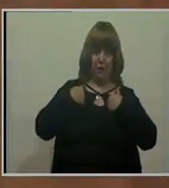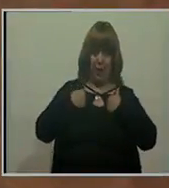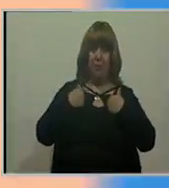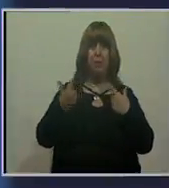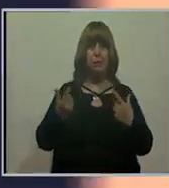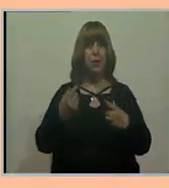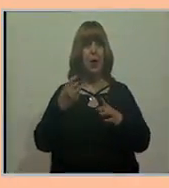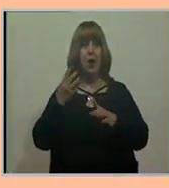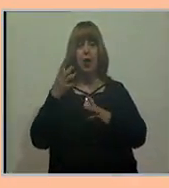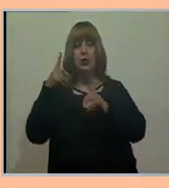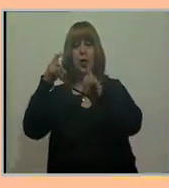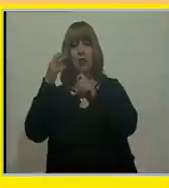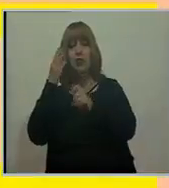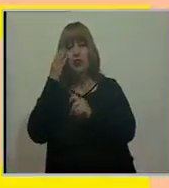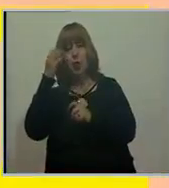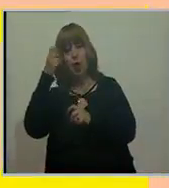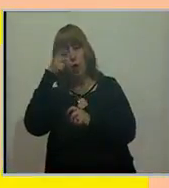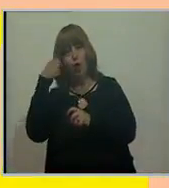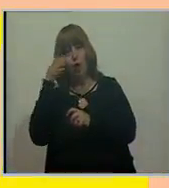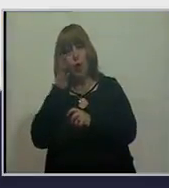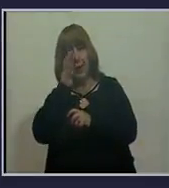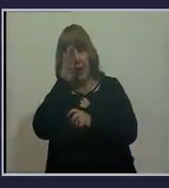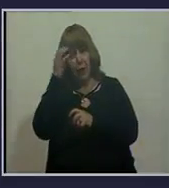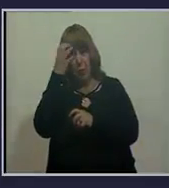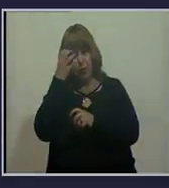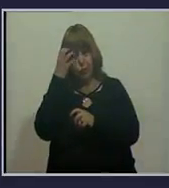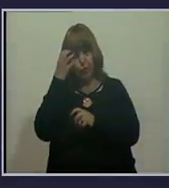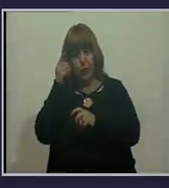con el ojo morado que complica a Nair.